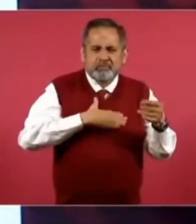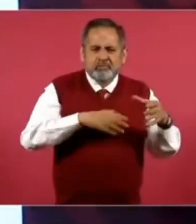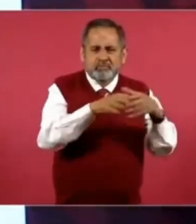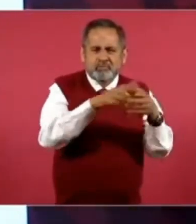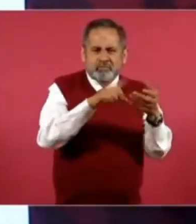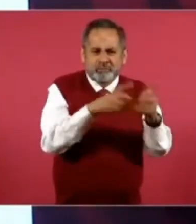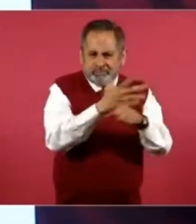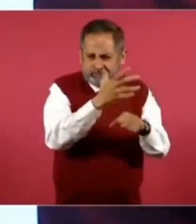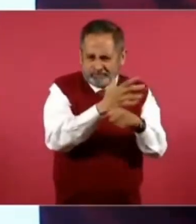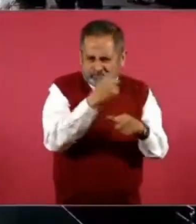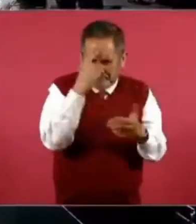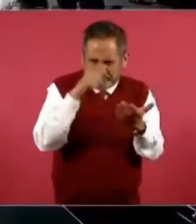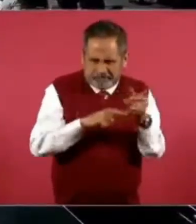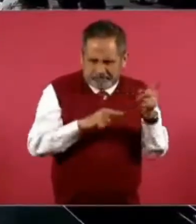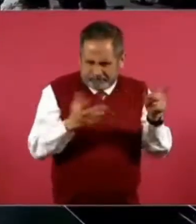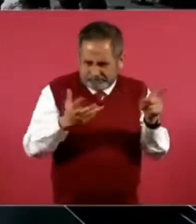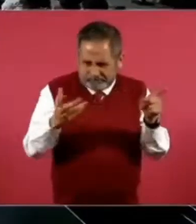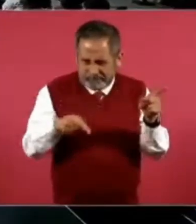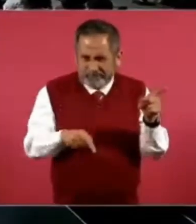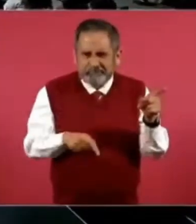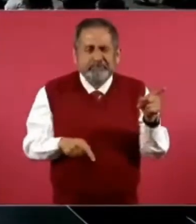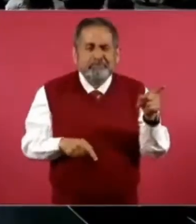y